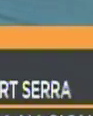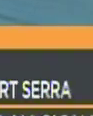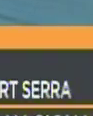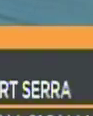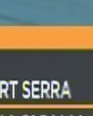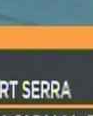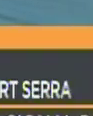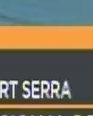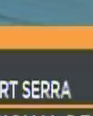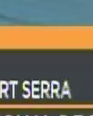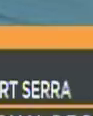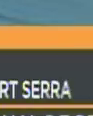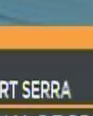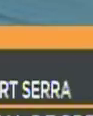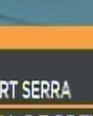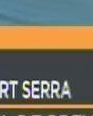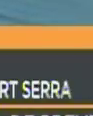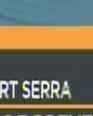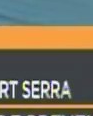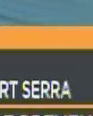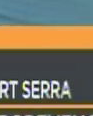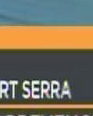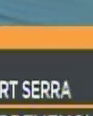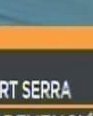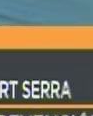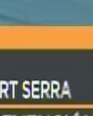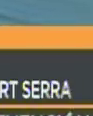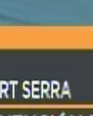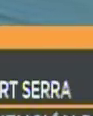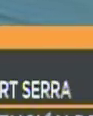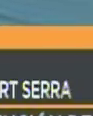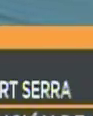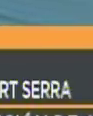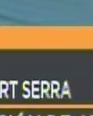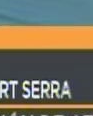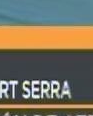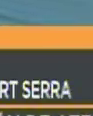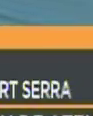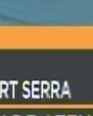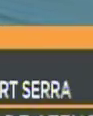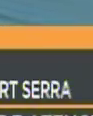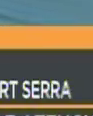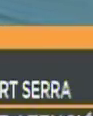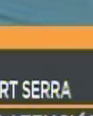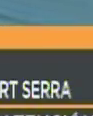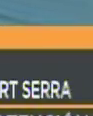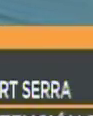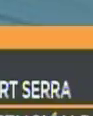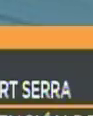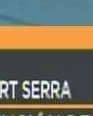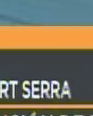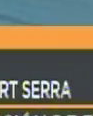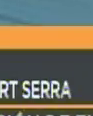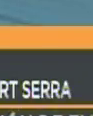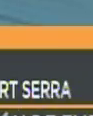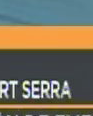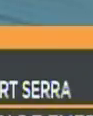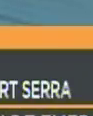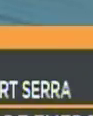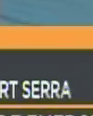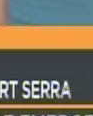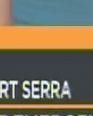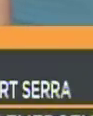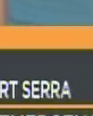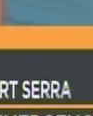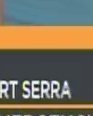esa vanguardia, están definiendo el destino de Venezuela y están procurando también garantizar su futuro y el